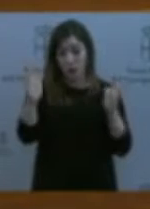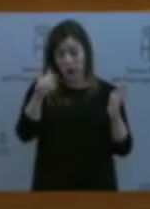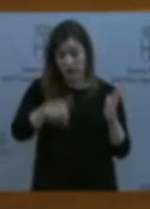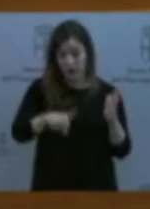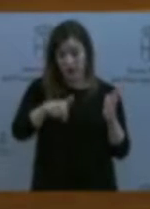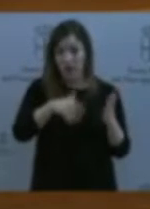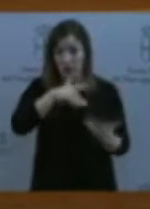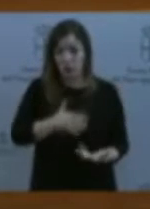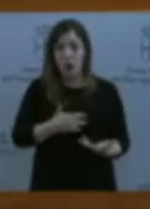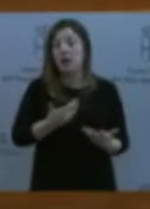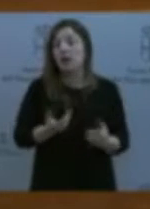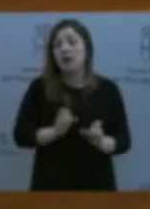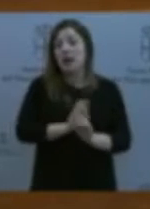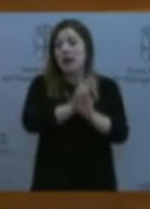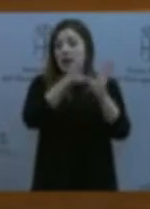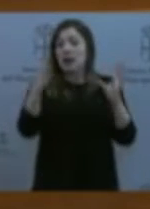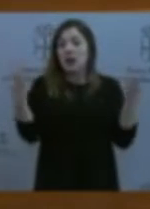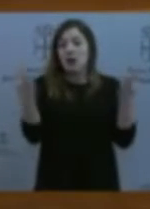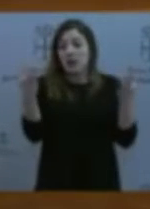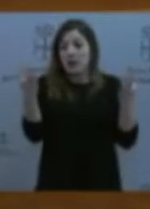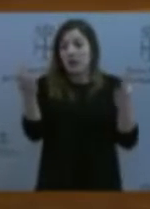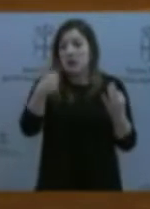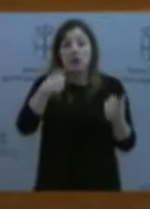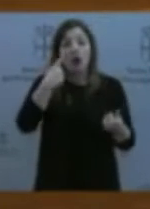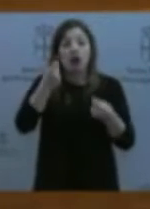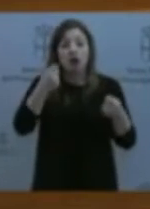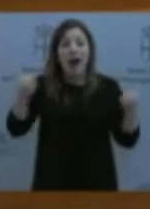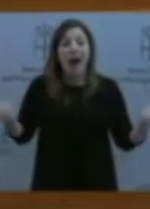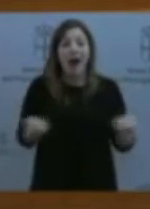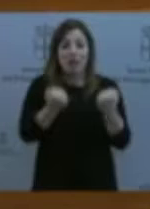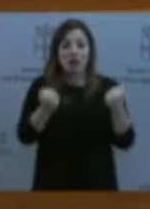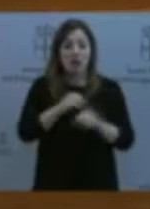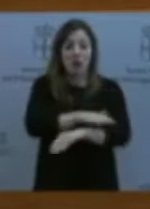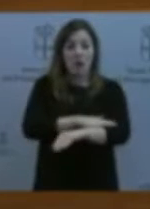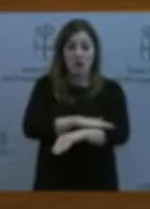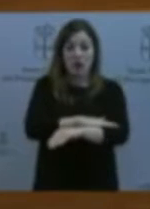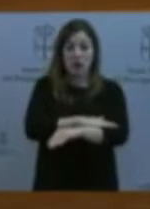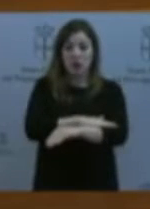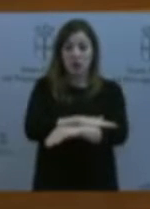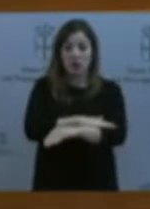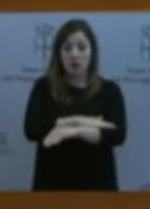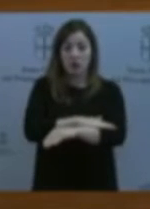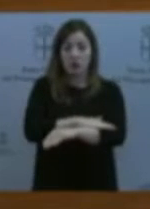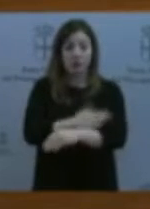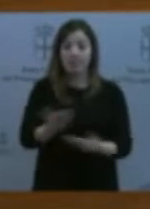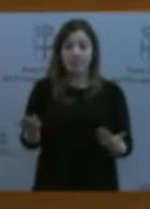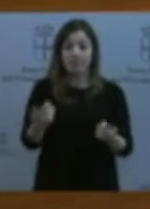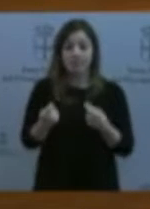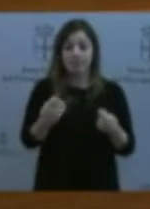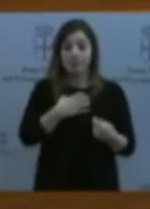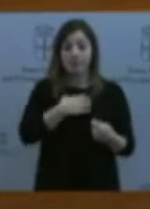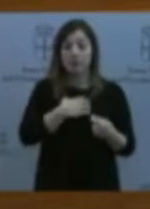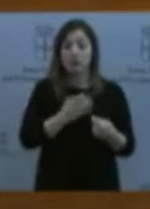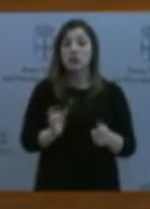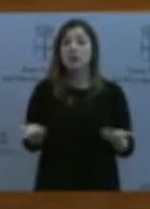va a llegar a controlar las acciones del Gobierno a partir de la disolución de esta Cámara, queda como que esta moción, bueno, pues que